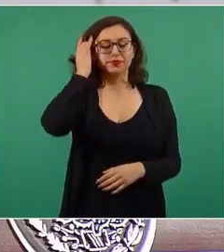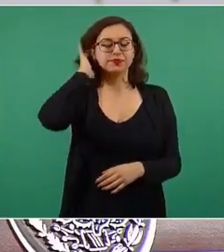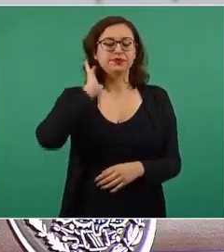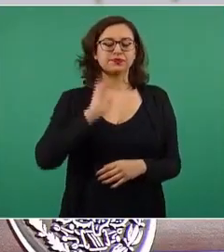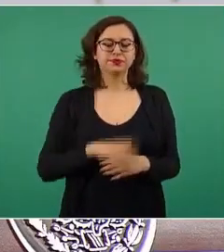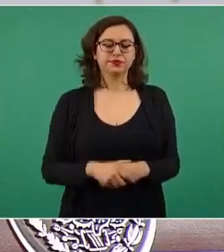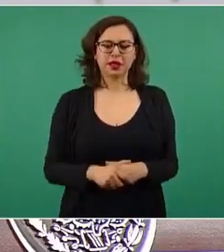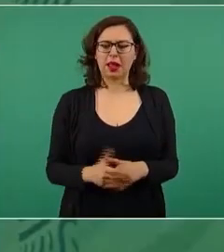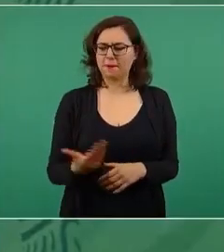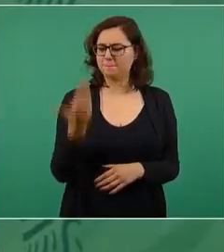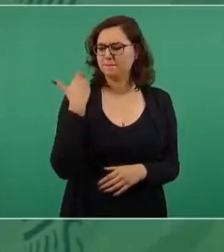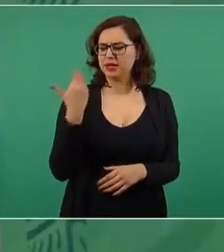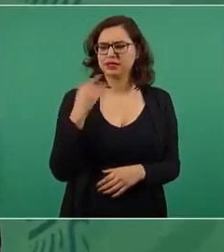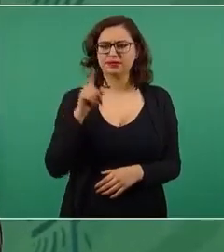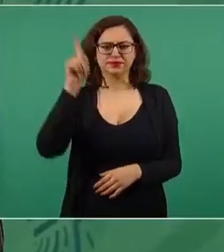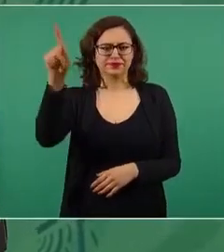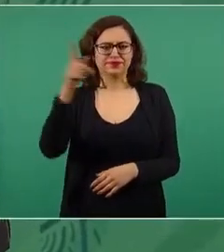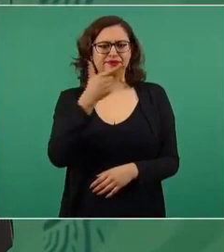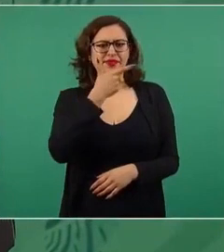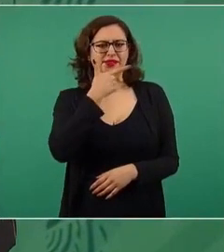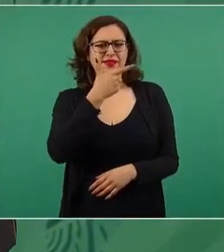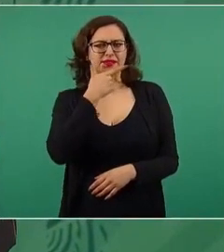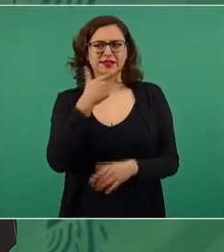revista inglesa,